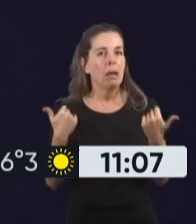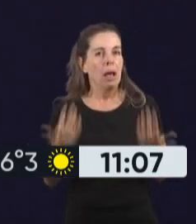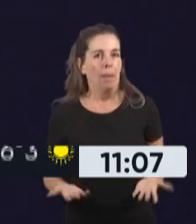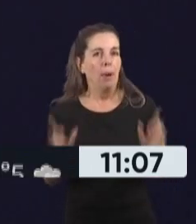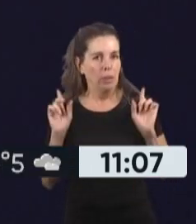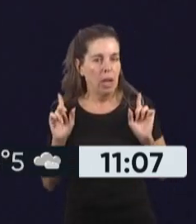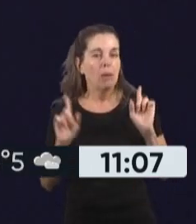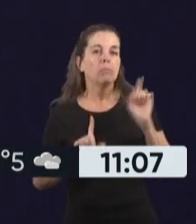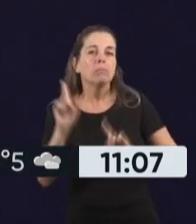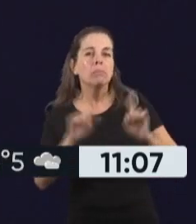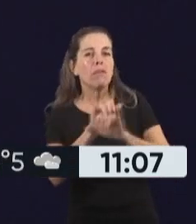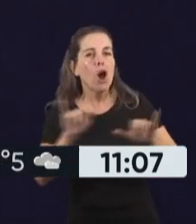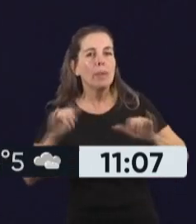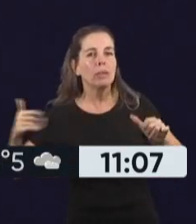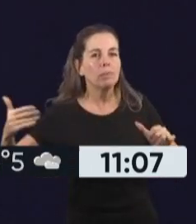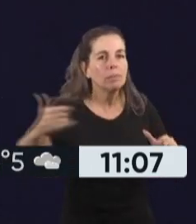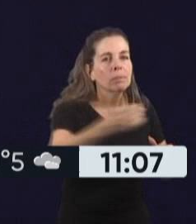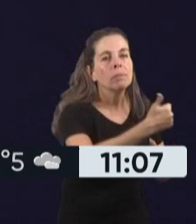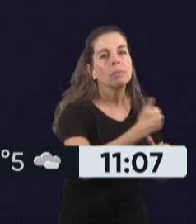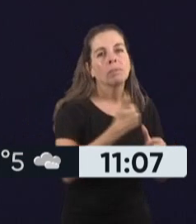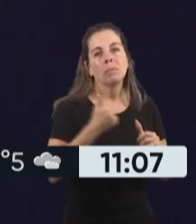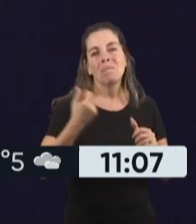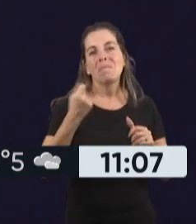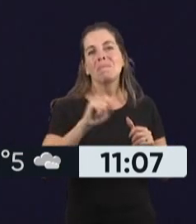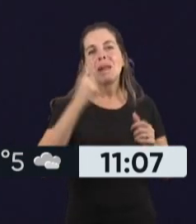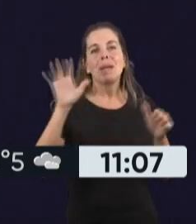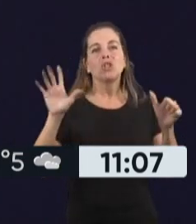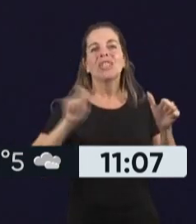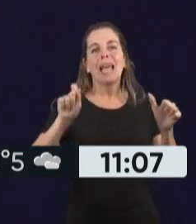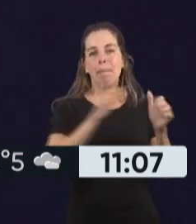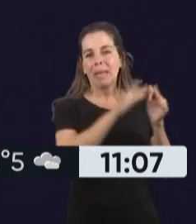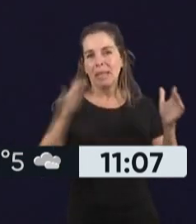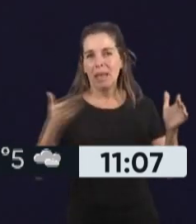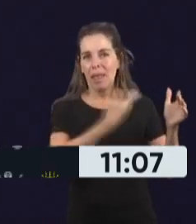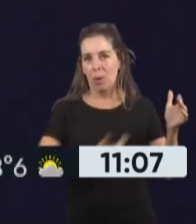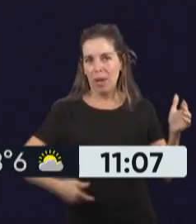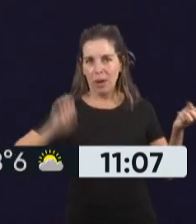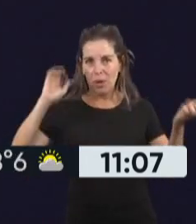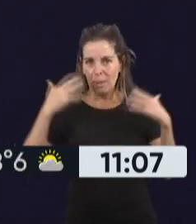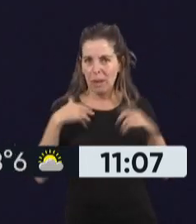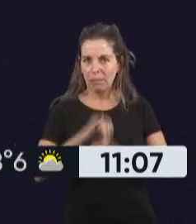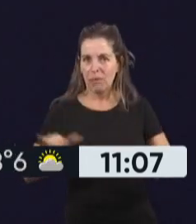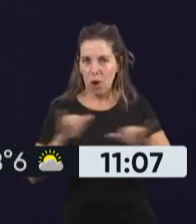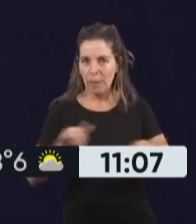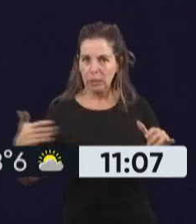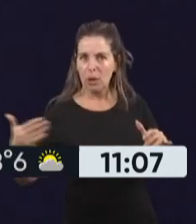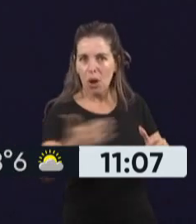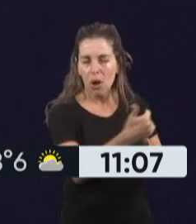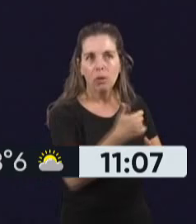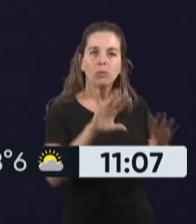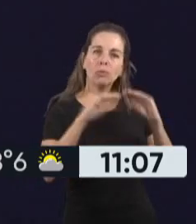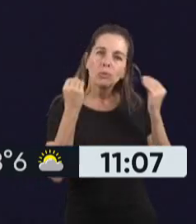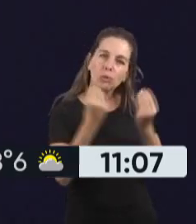algunos resultados que se han obtenido durante los primeros 6 meses de gestión. Hubo un